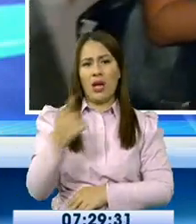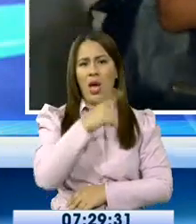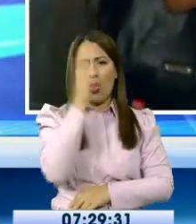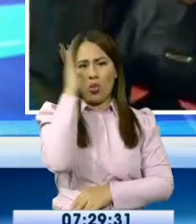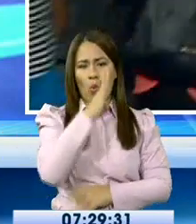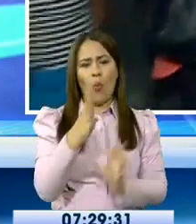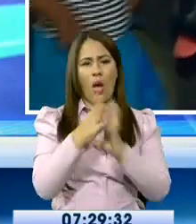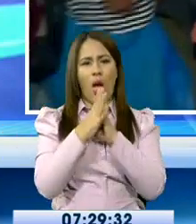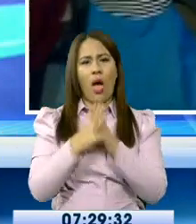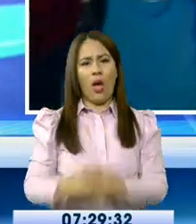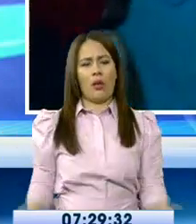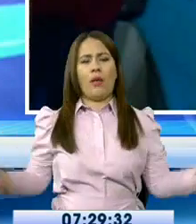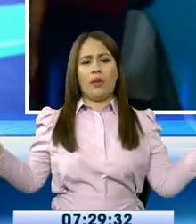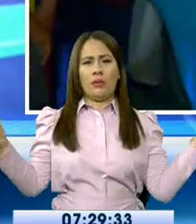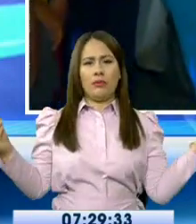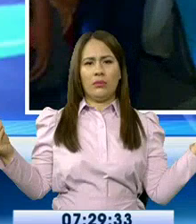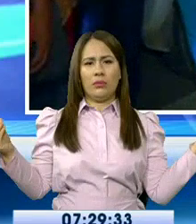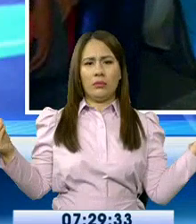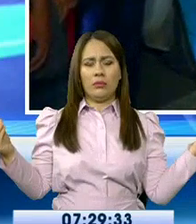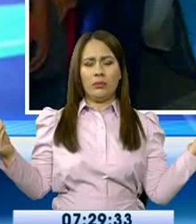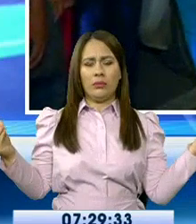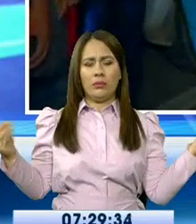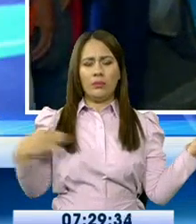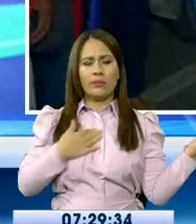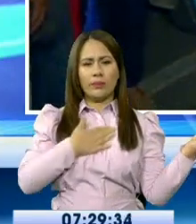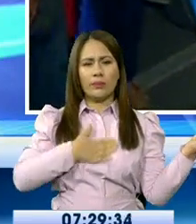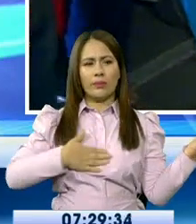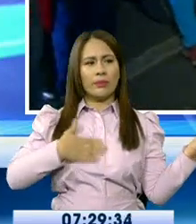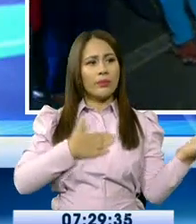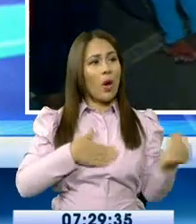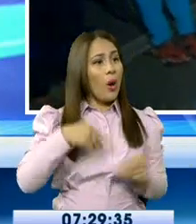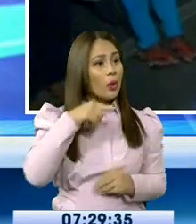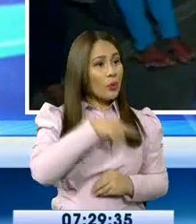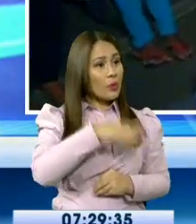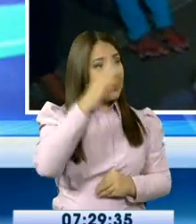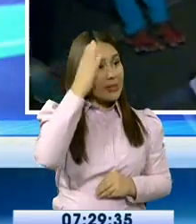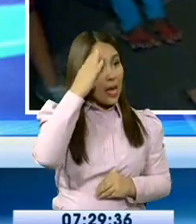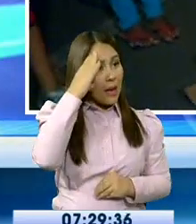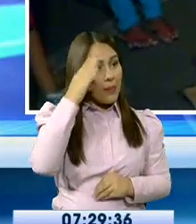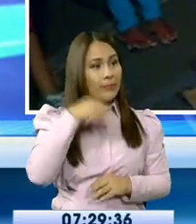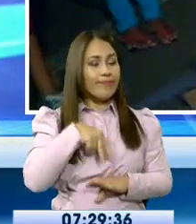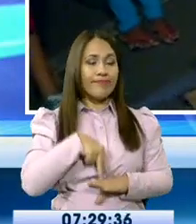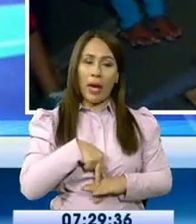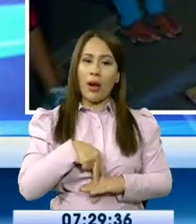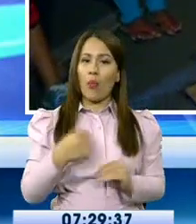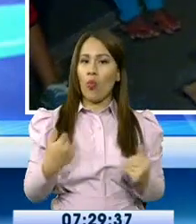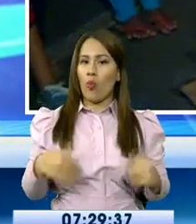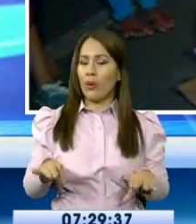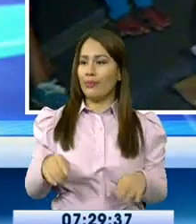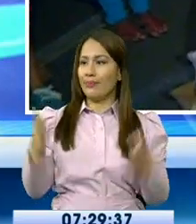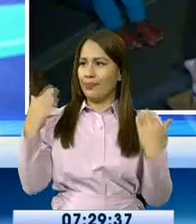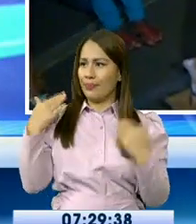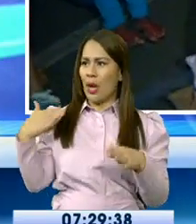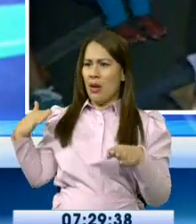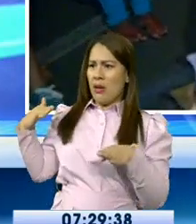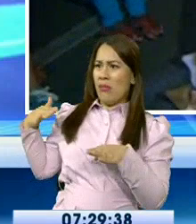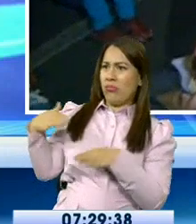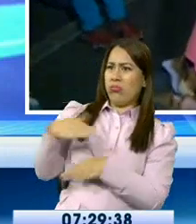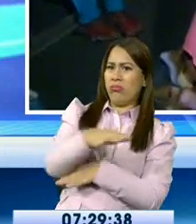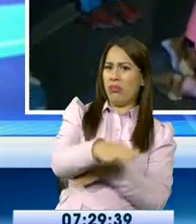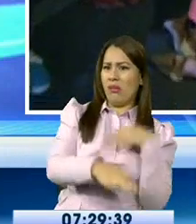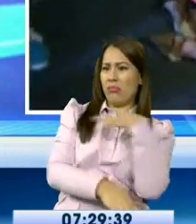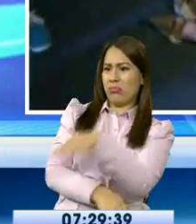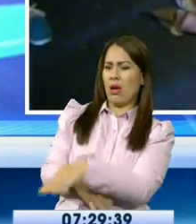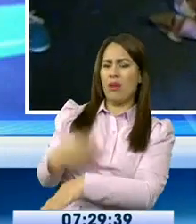nunca. Nunca. Solo es cuestión de que usted se pare en cualquier esquina de Guayaquil para que observe